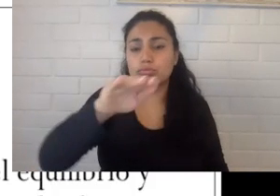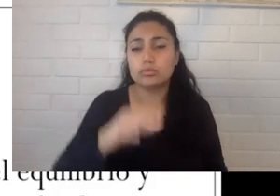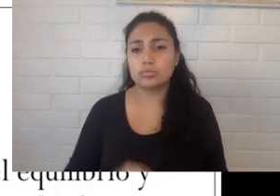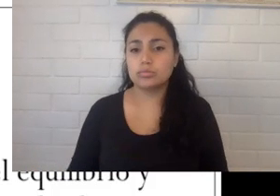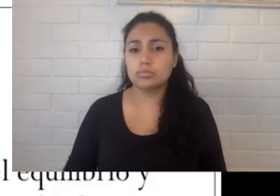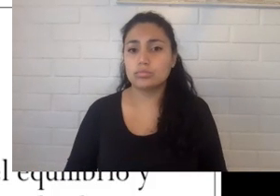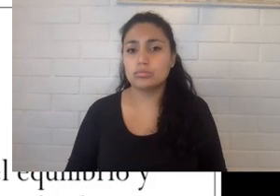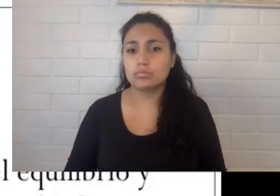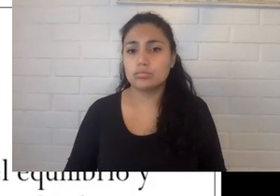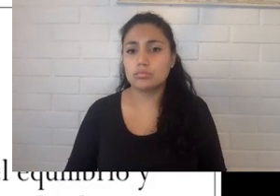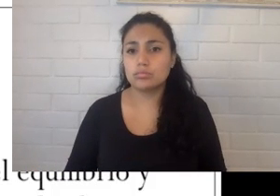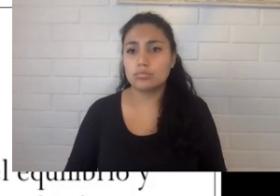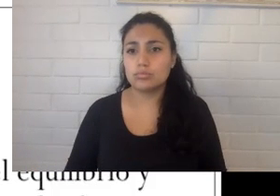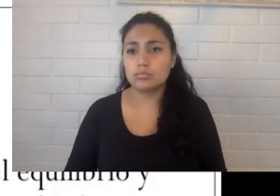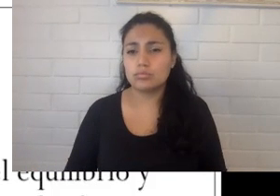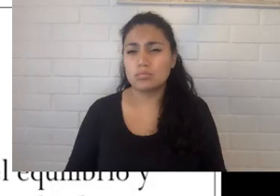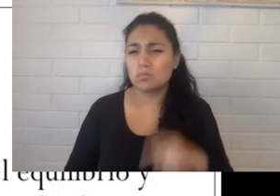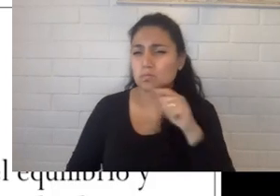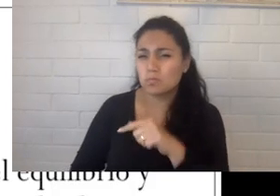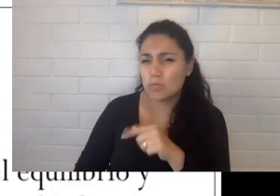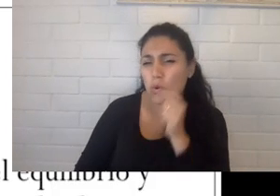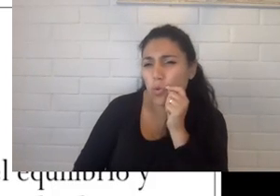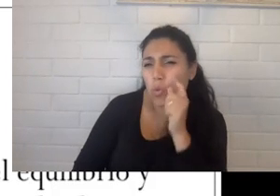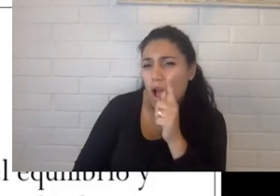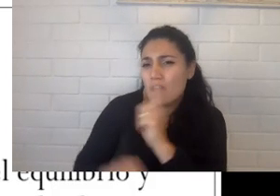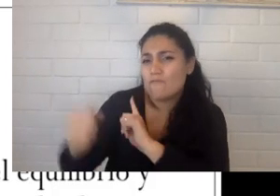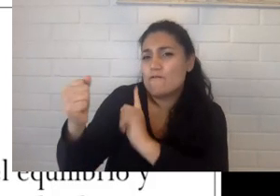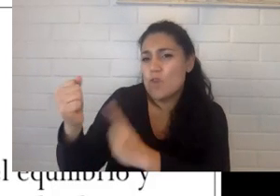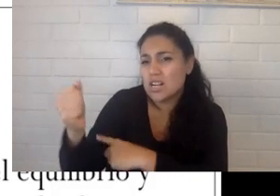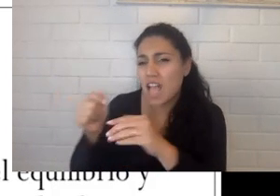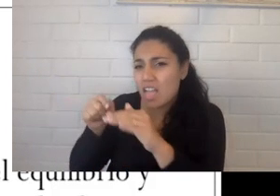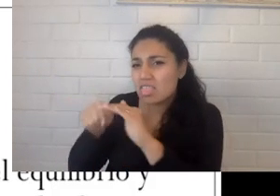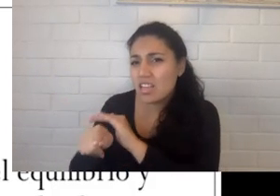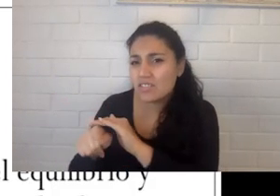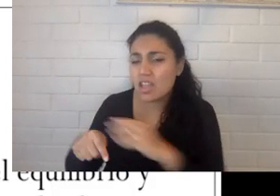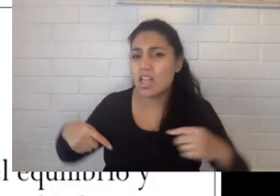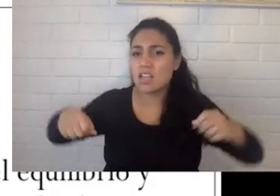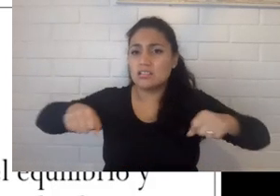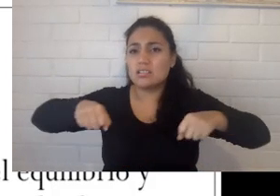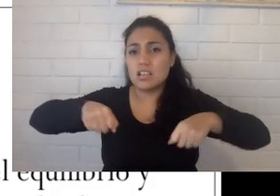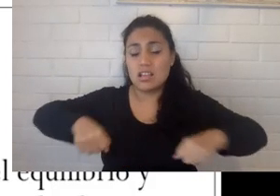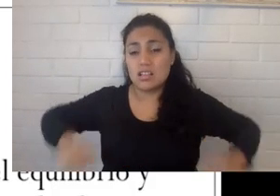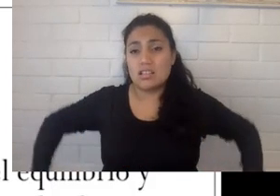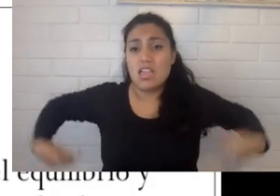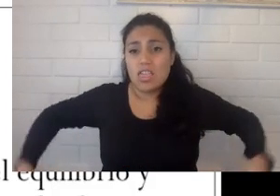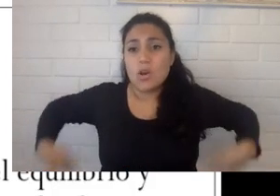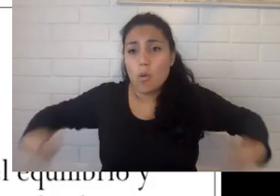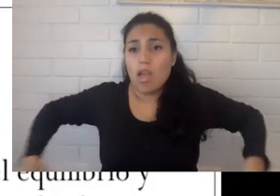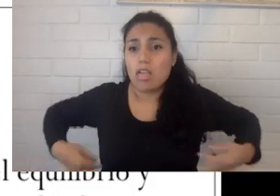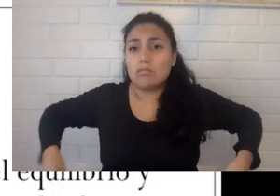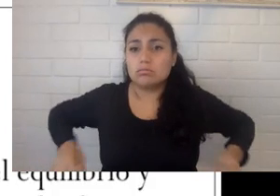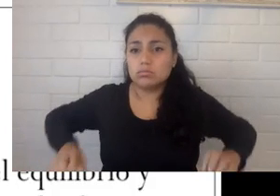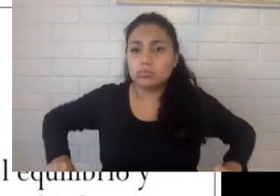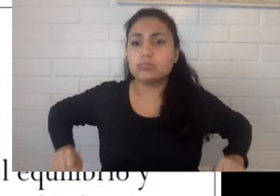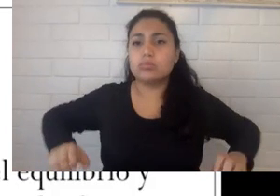decir cuáles son las fuerzas que intervienen en la propulsión de la silla de ruedas y está haciendo que